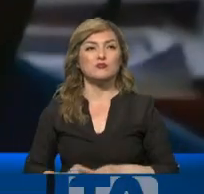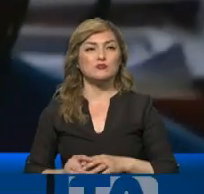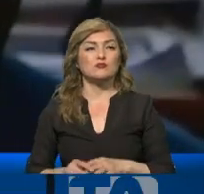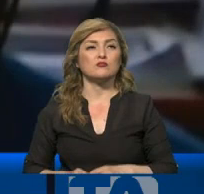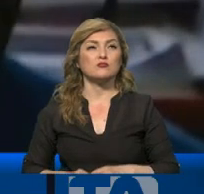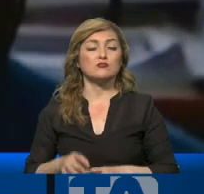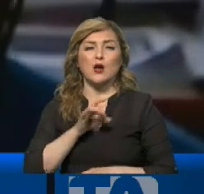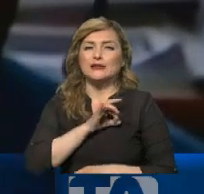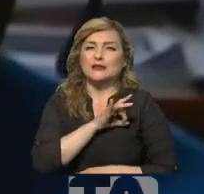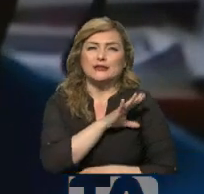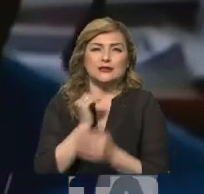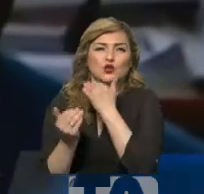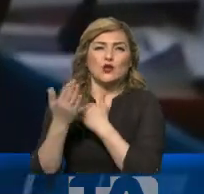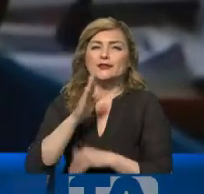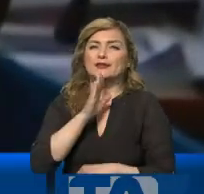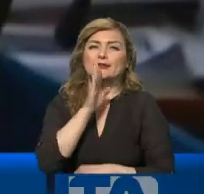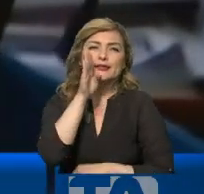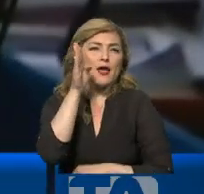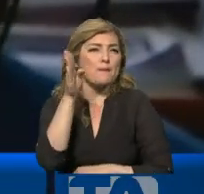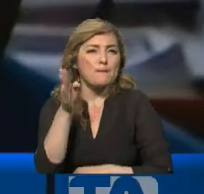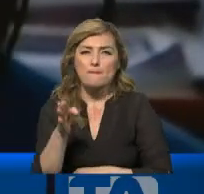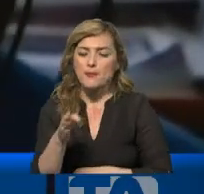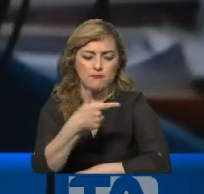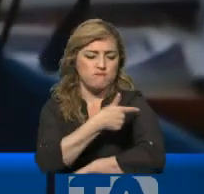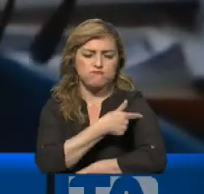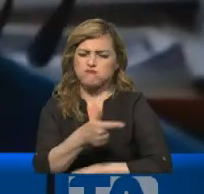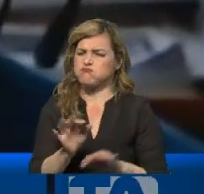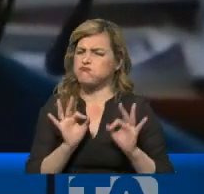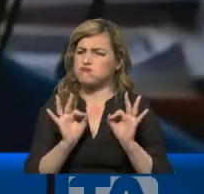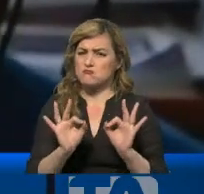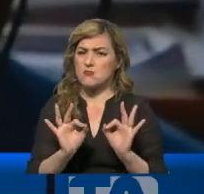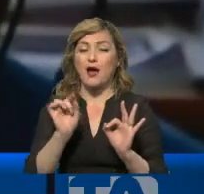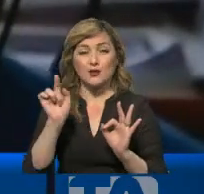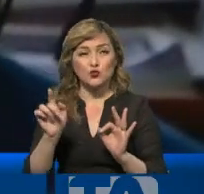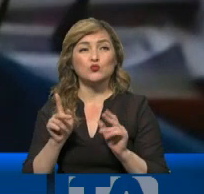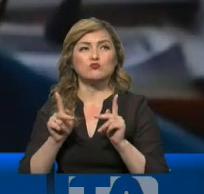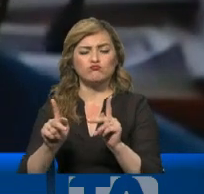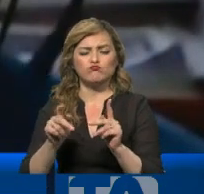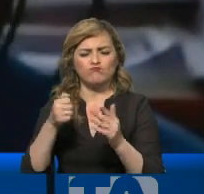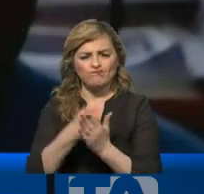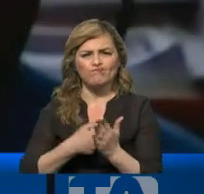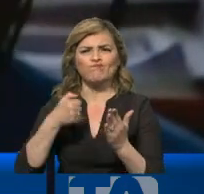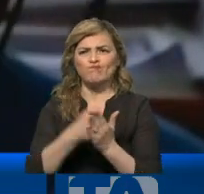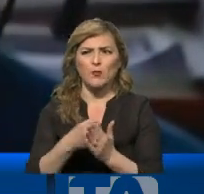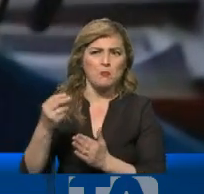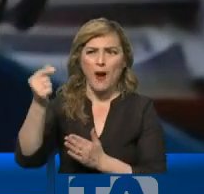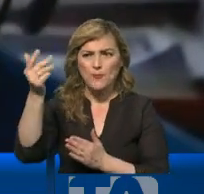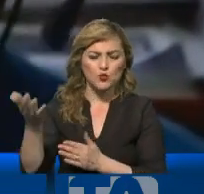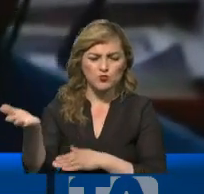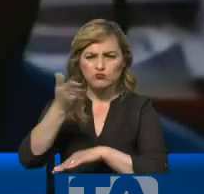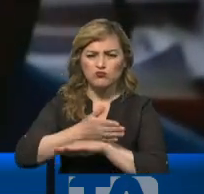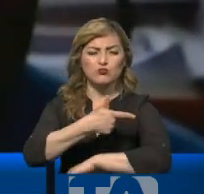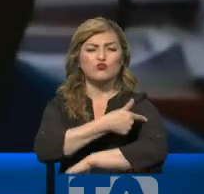Históricamente Chile ha tenido muy buenas tasas de vacunación, lo cual nos ha permitido logros tempranos como